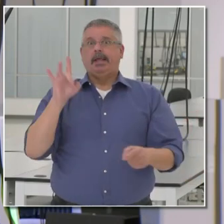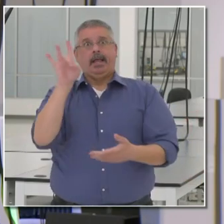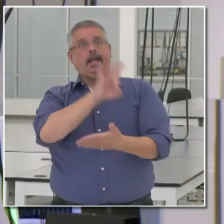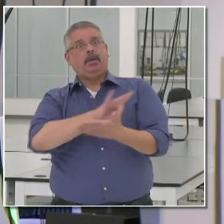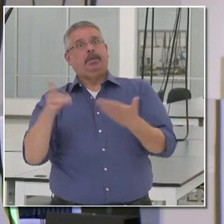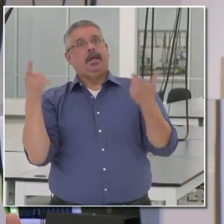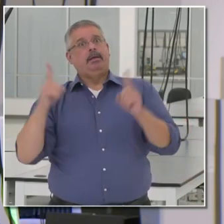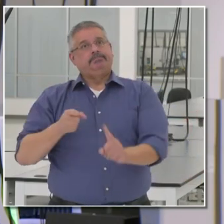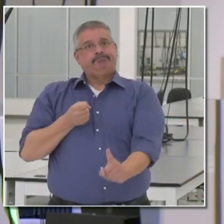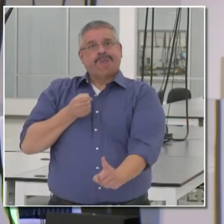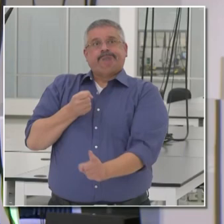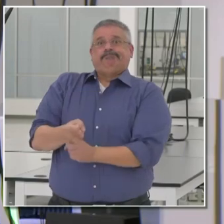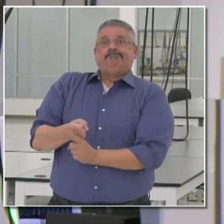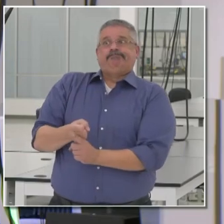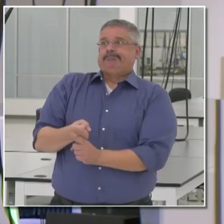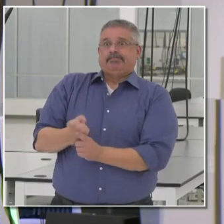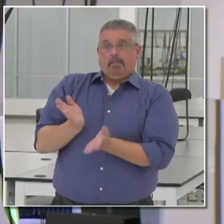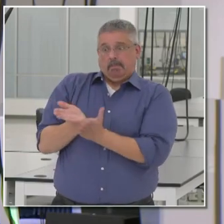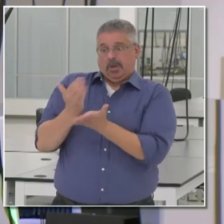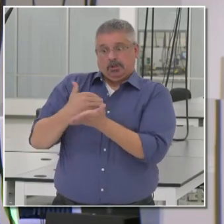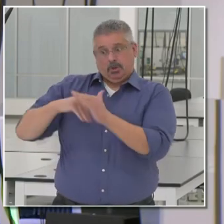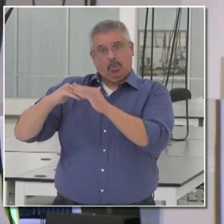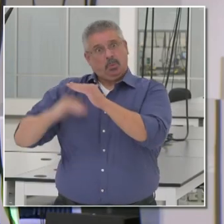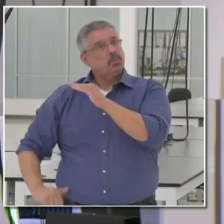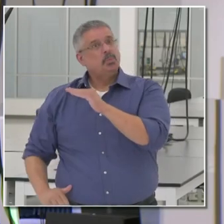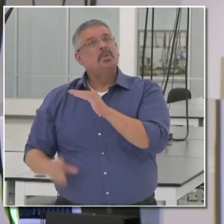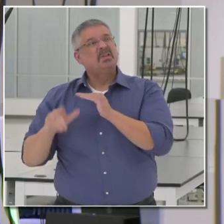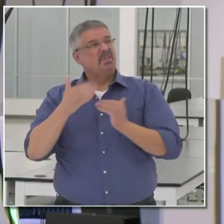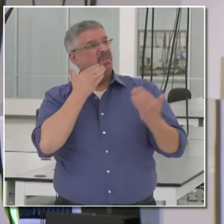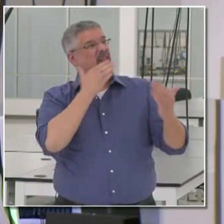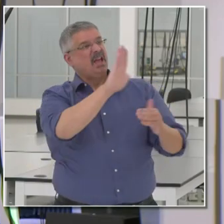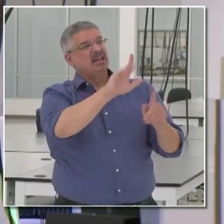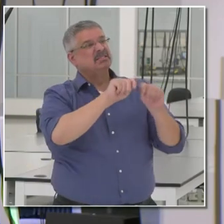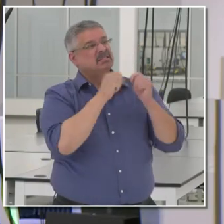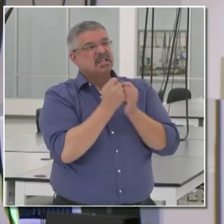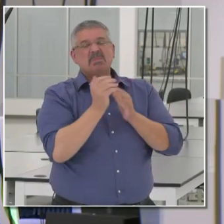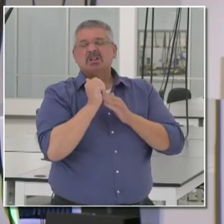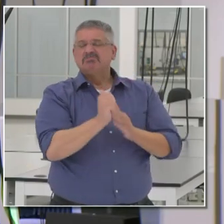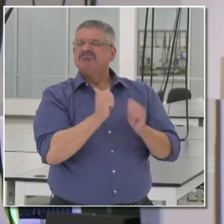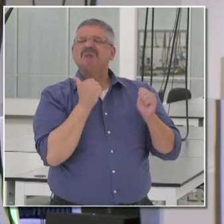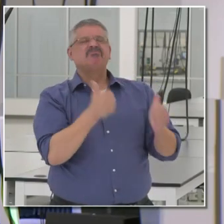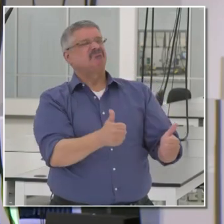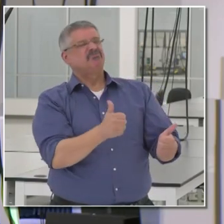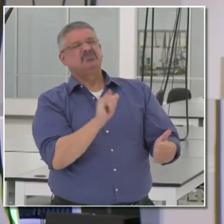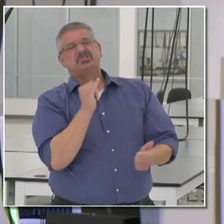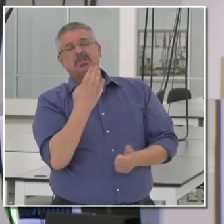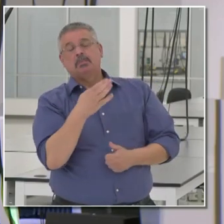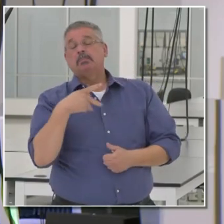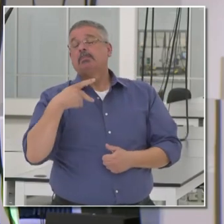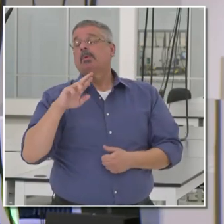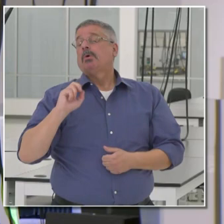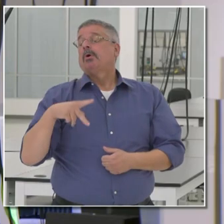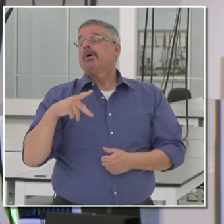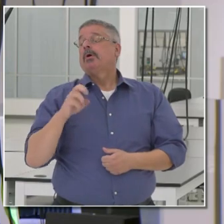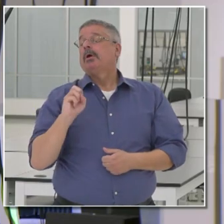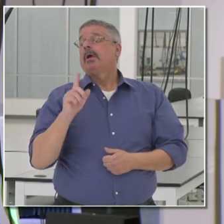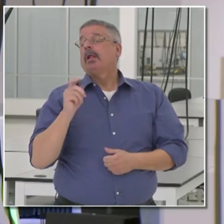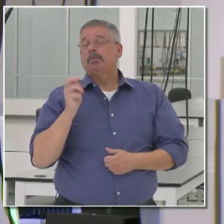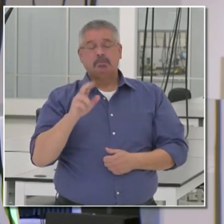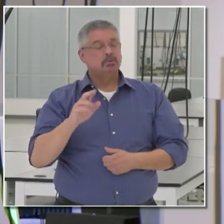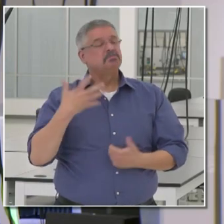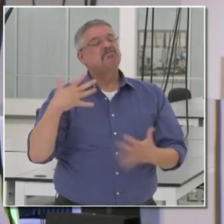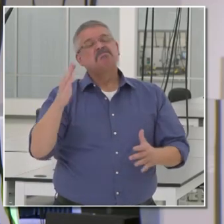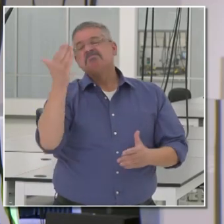y por debajo del presupuesto y quiero agradecer a ese equipo por su liderazgo por un trabajo extraordinario porque